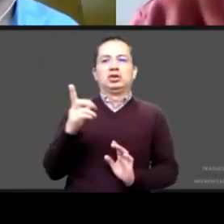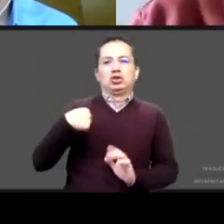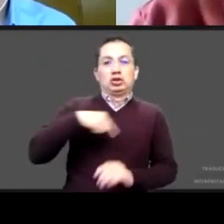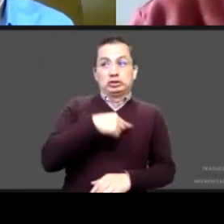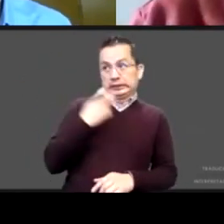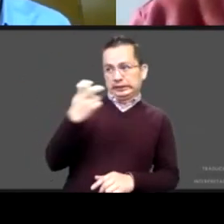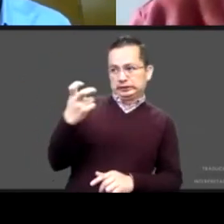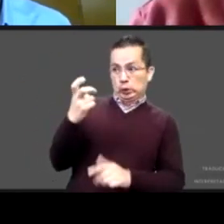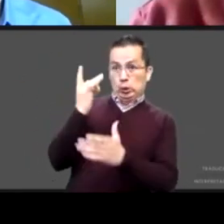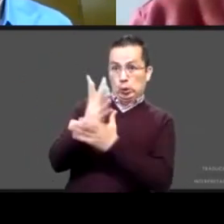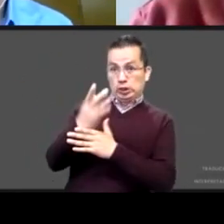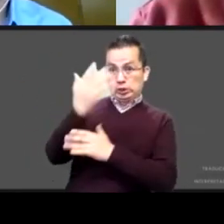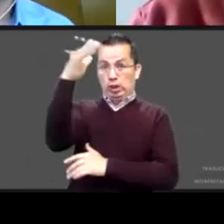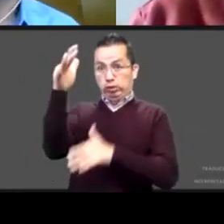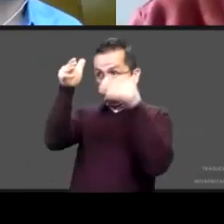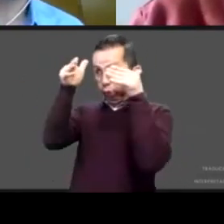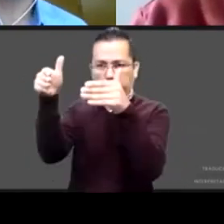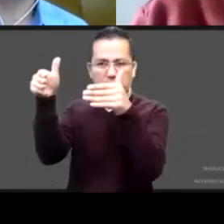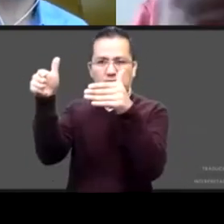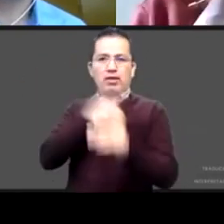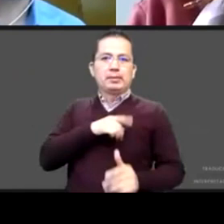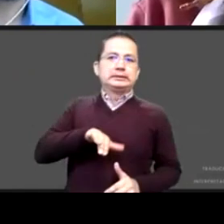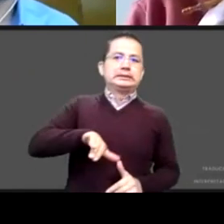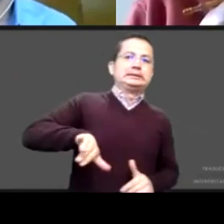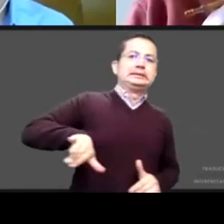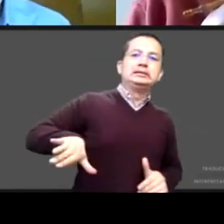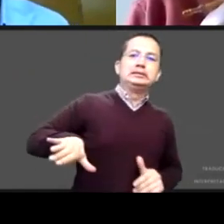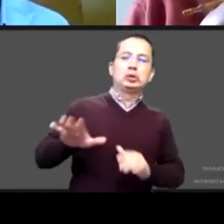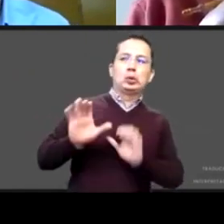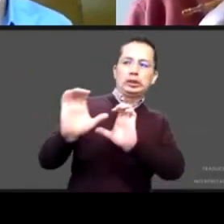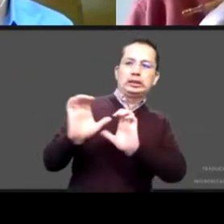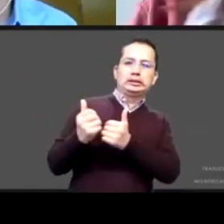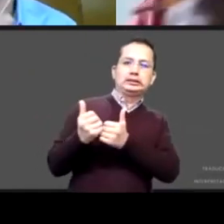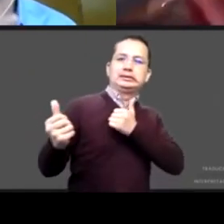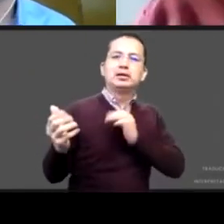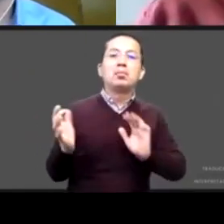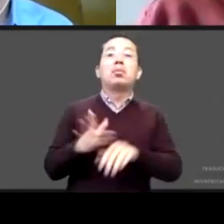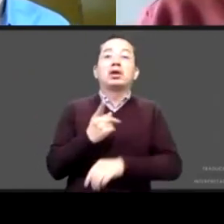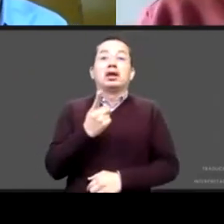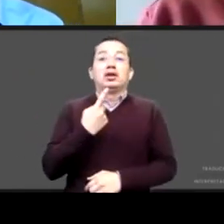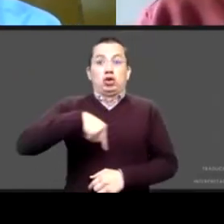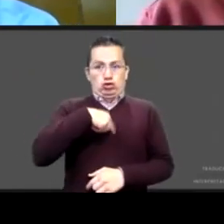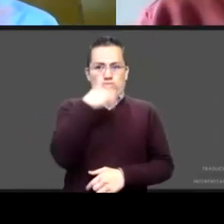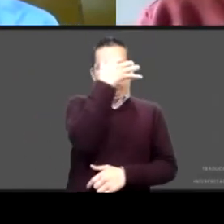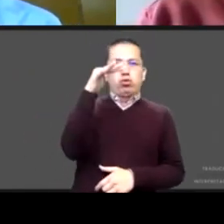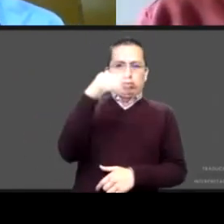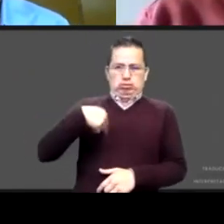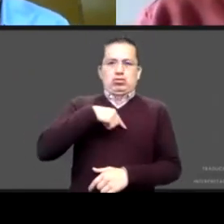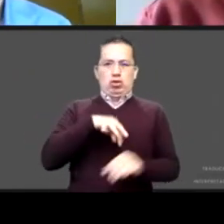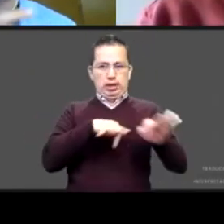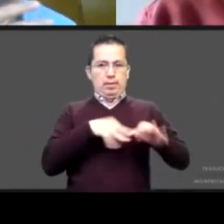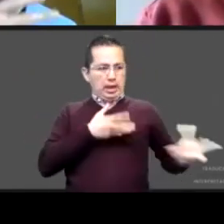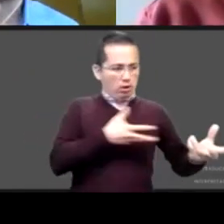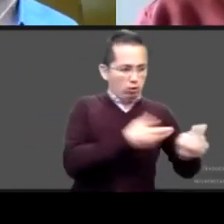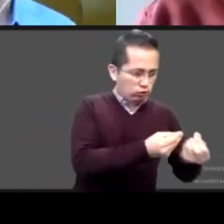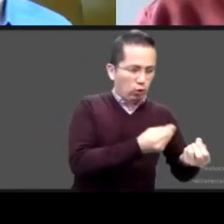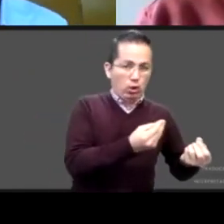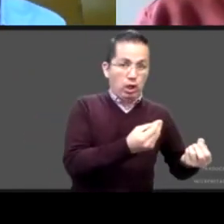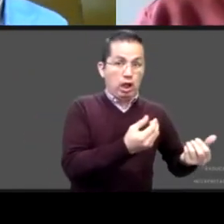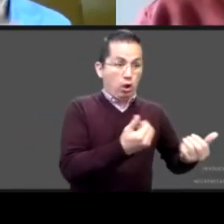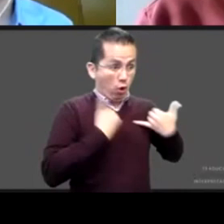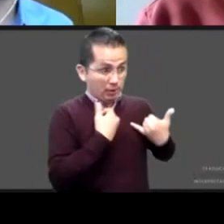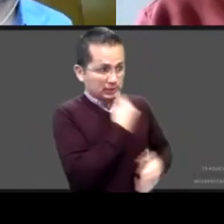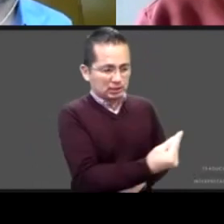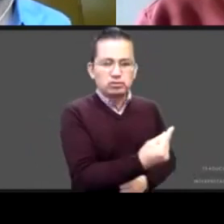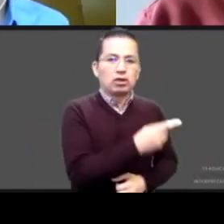directamente, directa e indirectamente con niños, niños, adolescentes, tenemos que tener nuestra sana distancia, nuestro